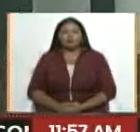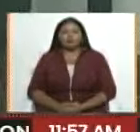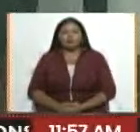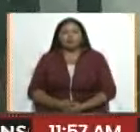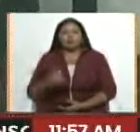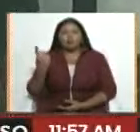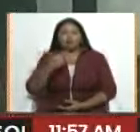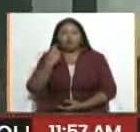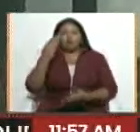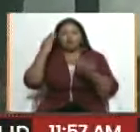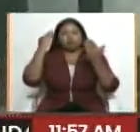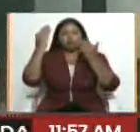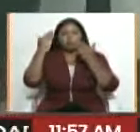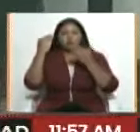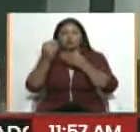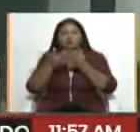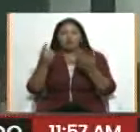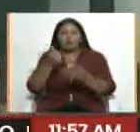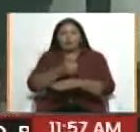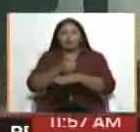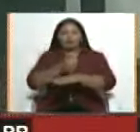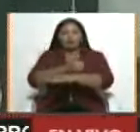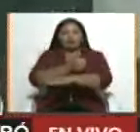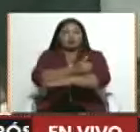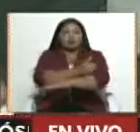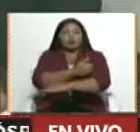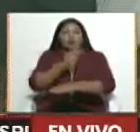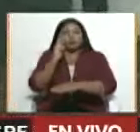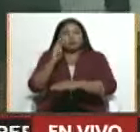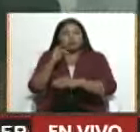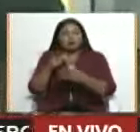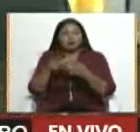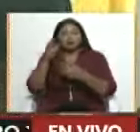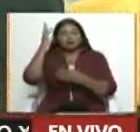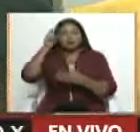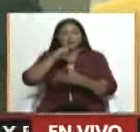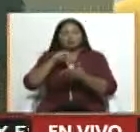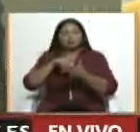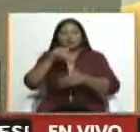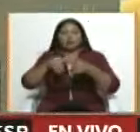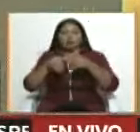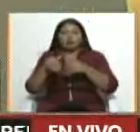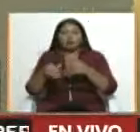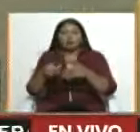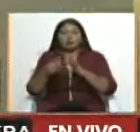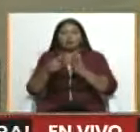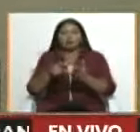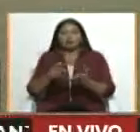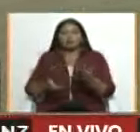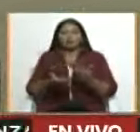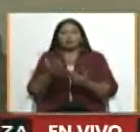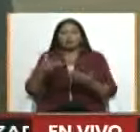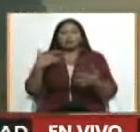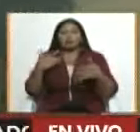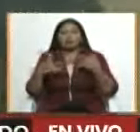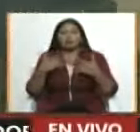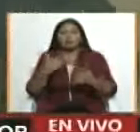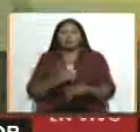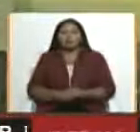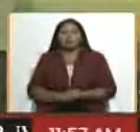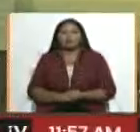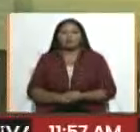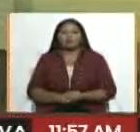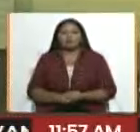Rosalba Gil y demás autoridades del Consejo Nacional Electoral presentes en esta importante actividad para